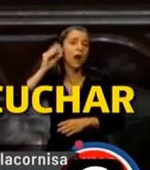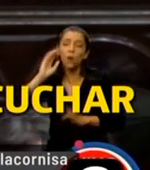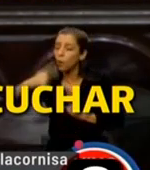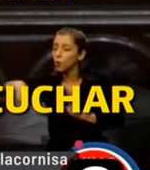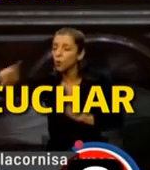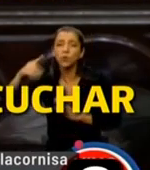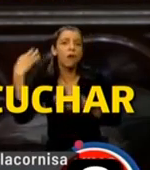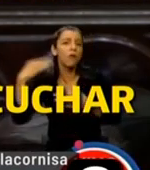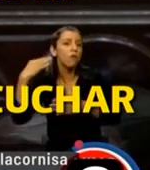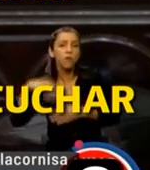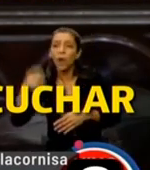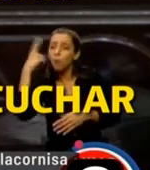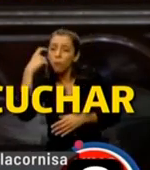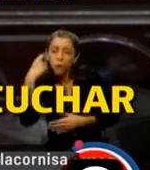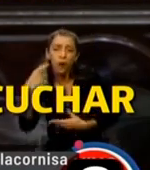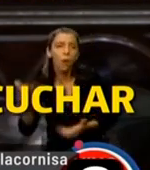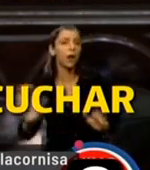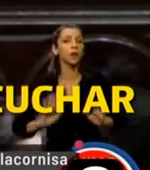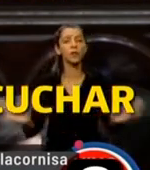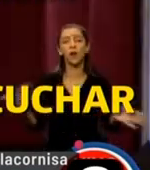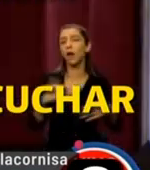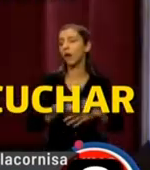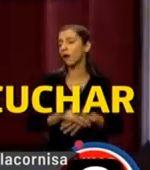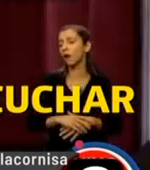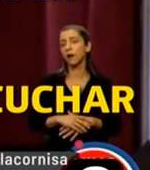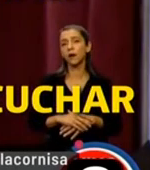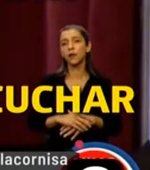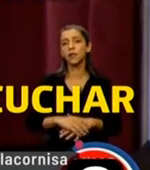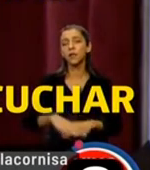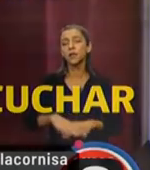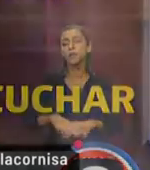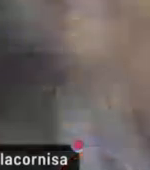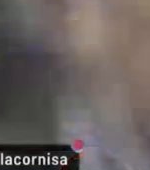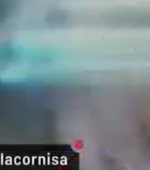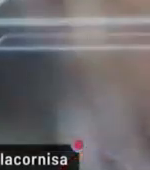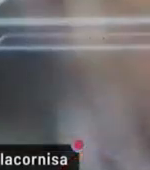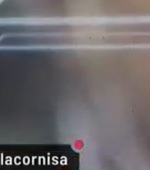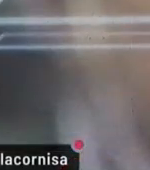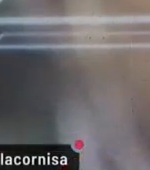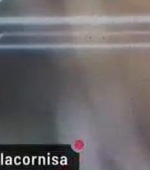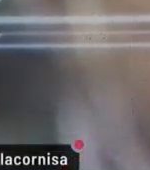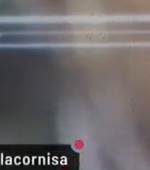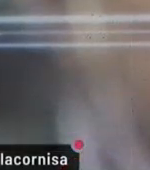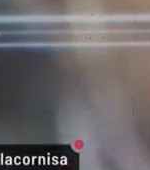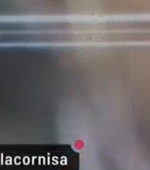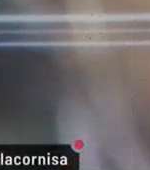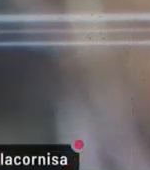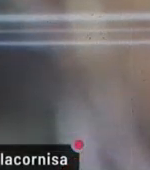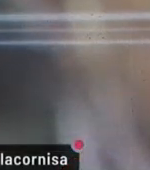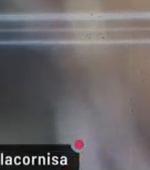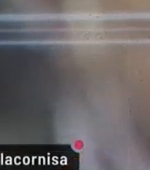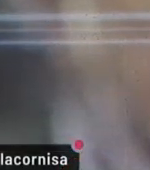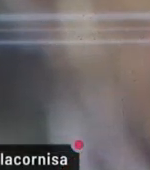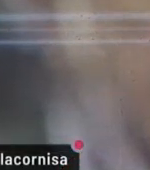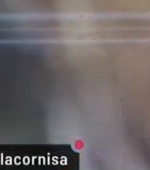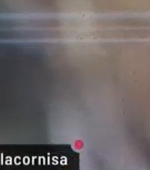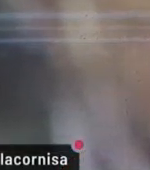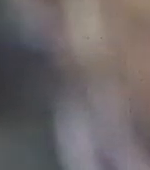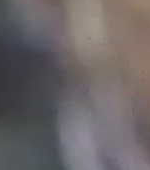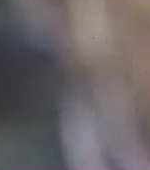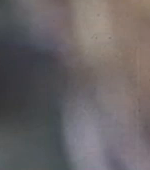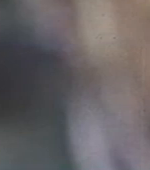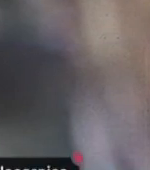Aprendan a escuchar. Silencio, por favor. Presidente. Qué fuerte eso, ¿no? ¿Y él